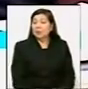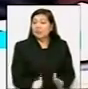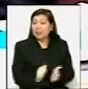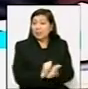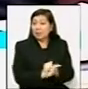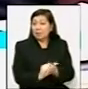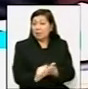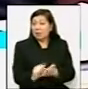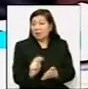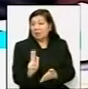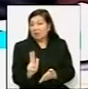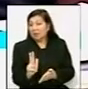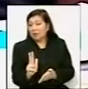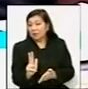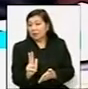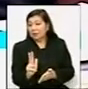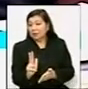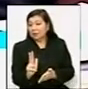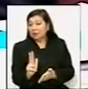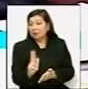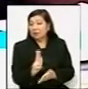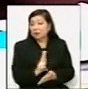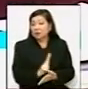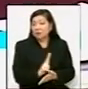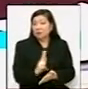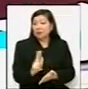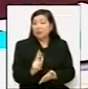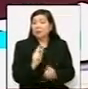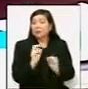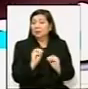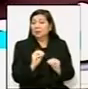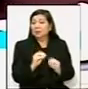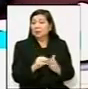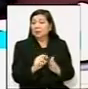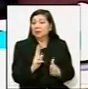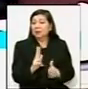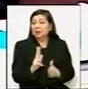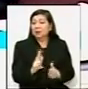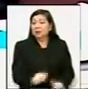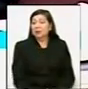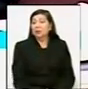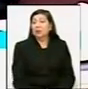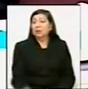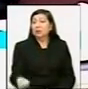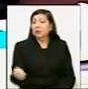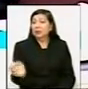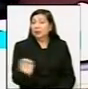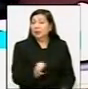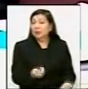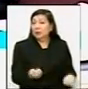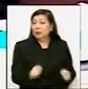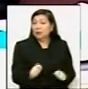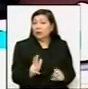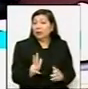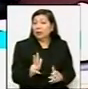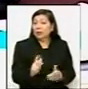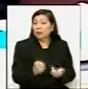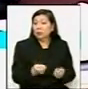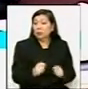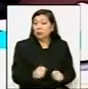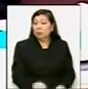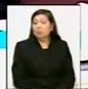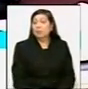6 meses, de 3 y 3. Acá estamos dando un plazo de 3 sin suspensión y después un plazo de 3 con